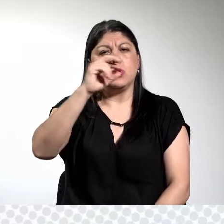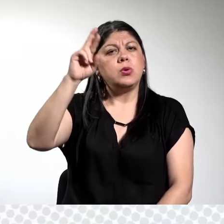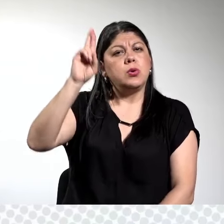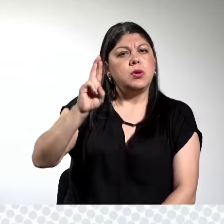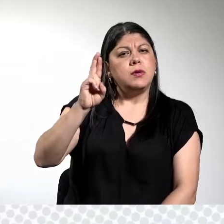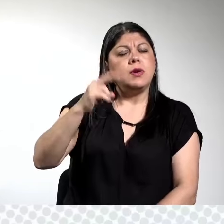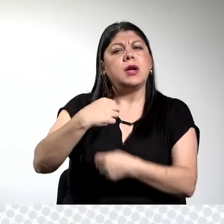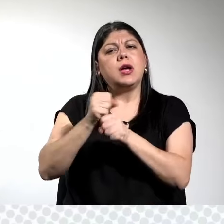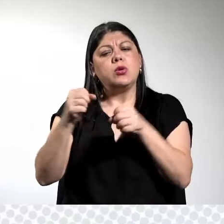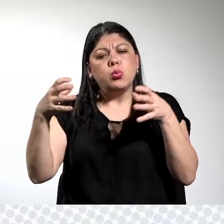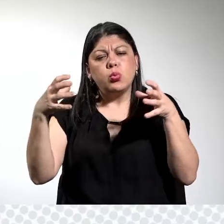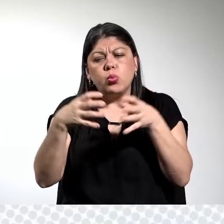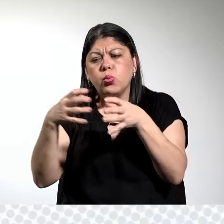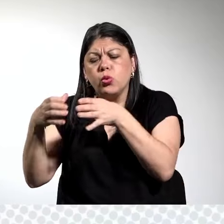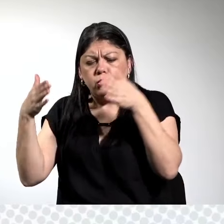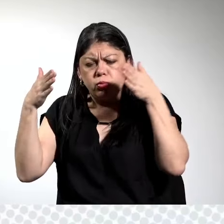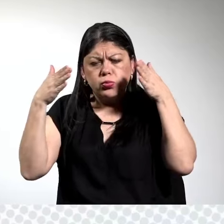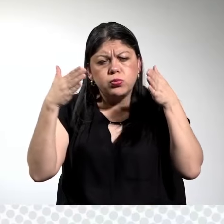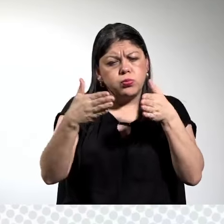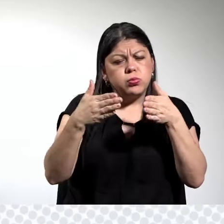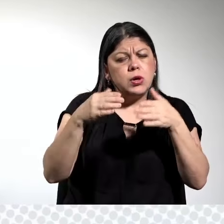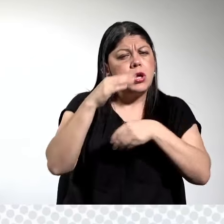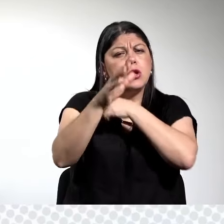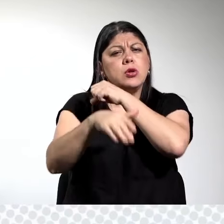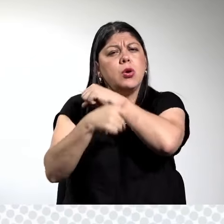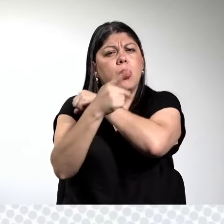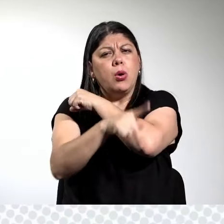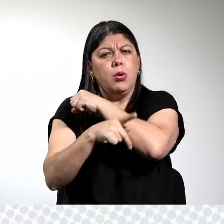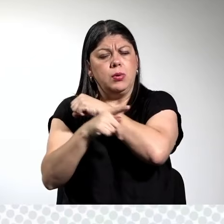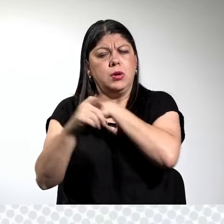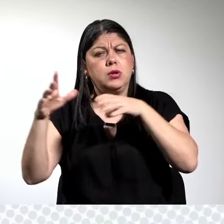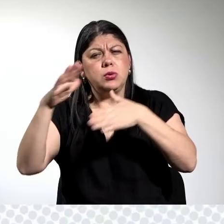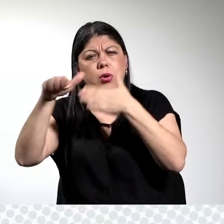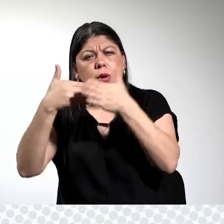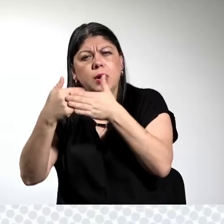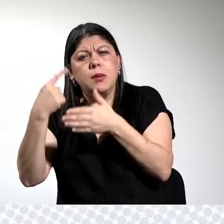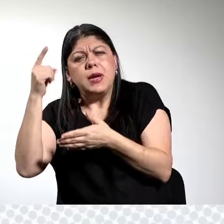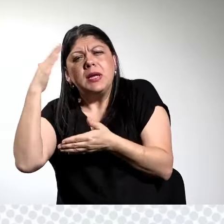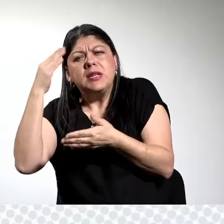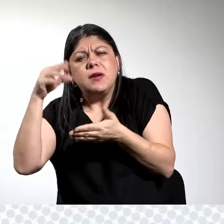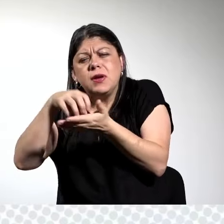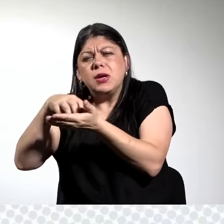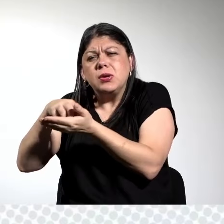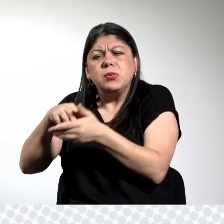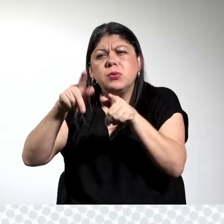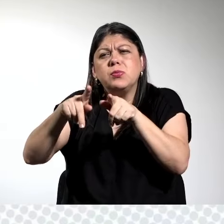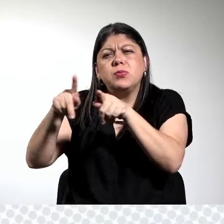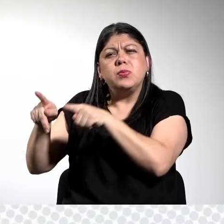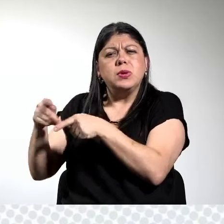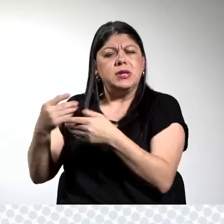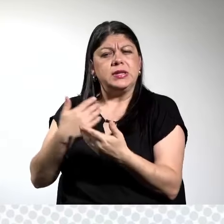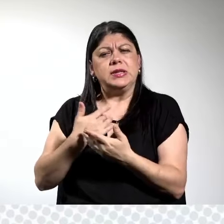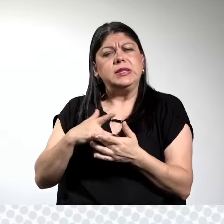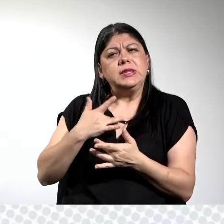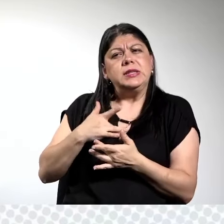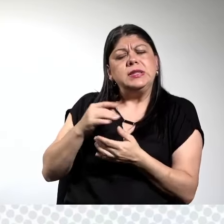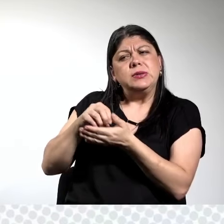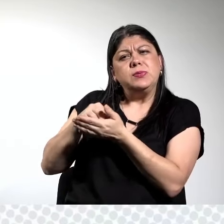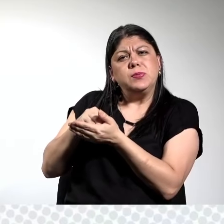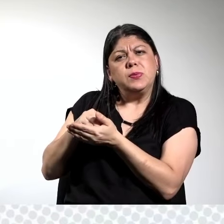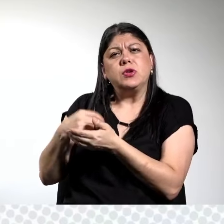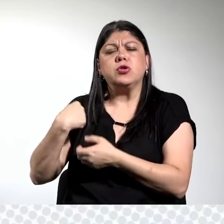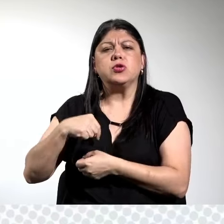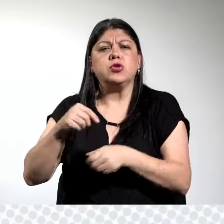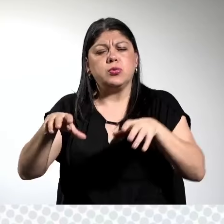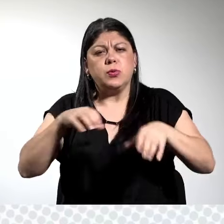ha hecho grupos focales en todo el país para conocer aquello que inquieta a la ciudadanía. Y con base en ello, creamos una dinámica que